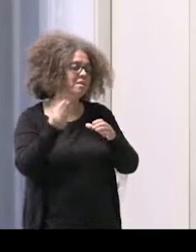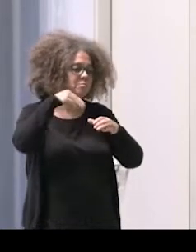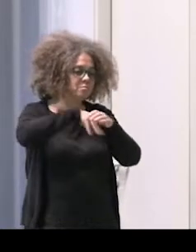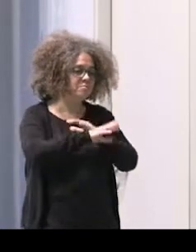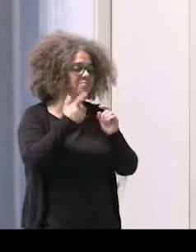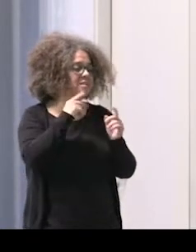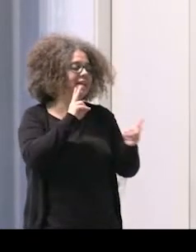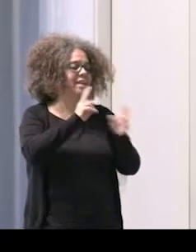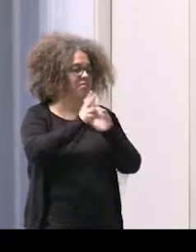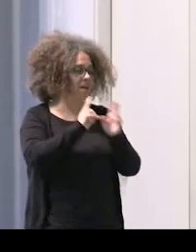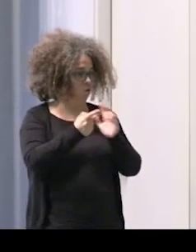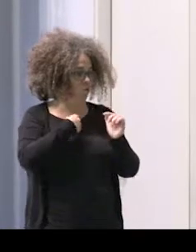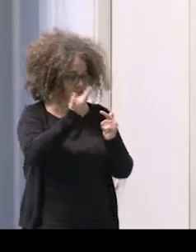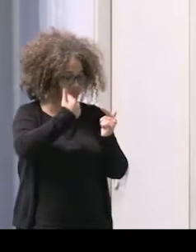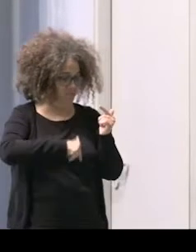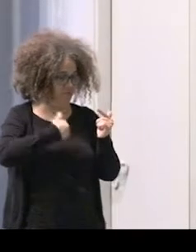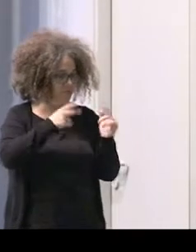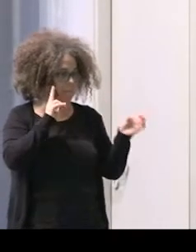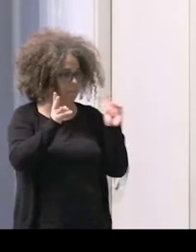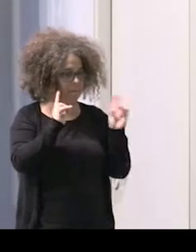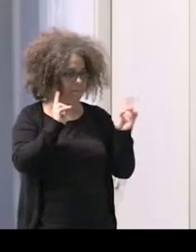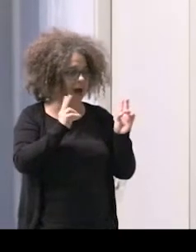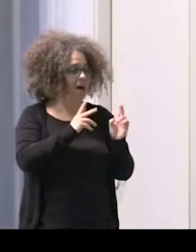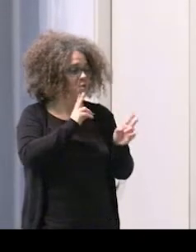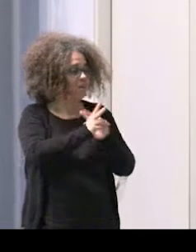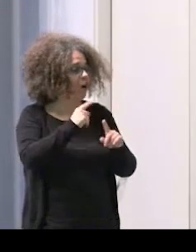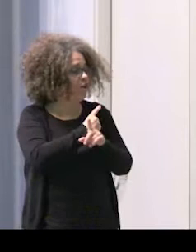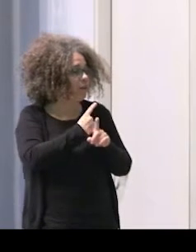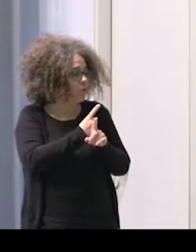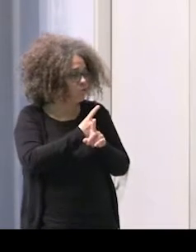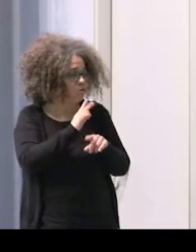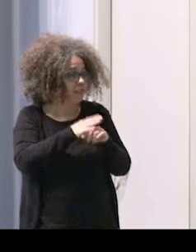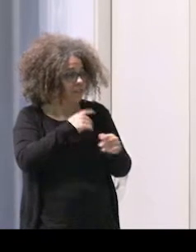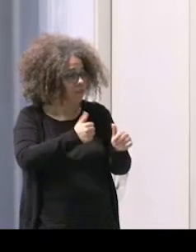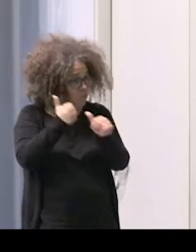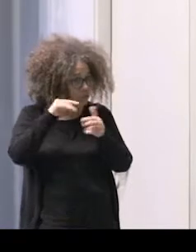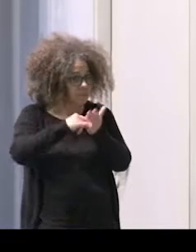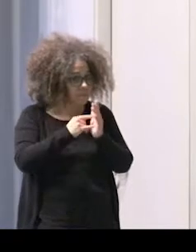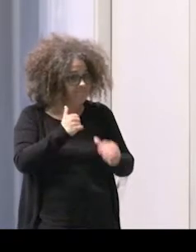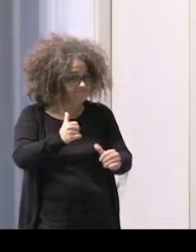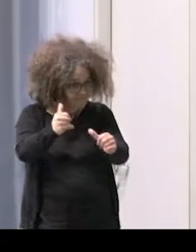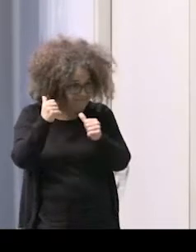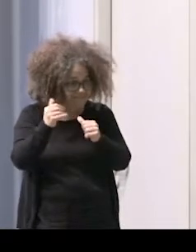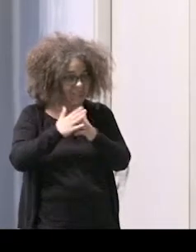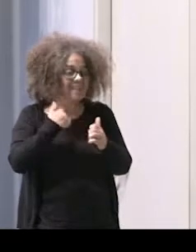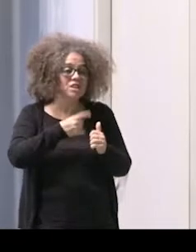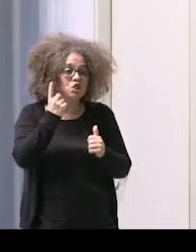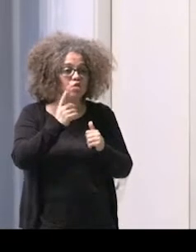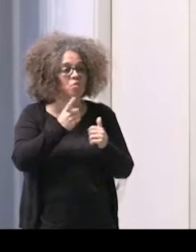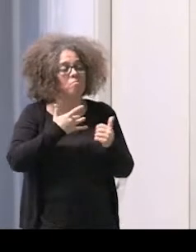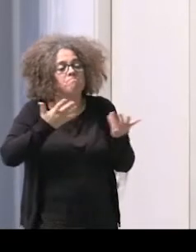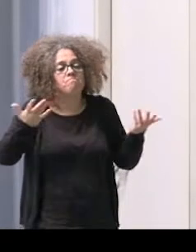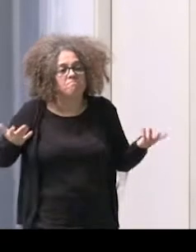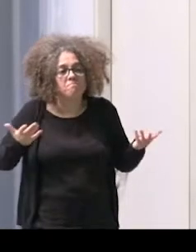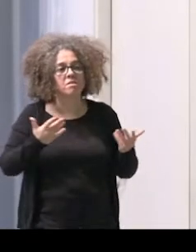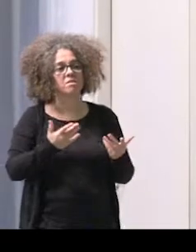o del reflejo olivococlear eferente. Digamos que esta imagen tan compleja que se ve aquí únicamente pretende ilustrar el hecho de